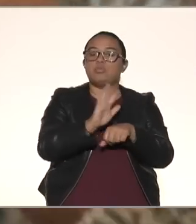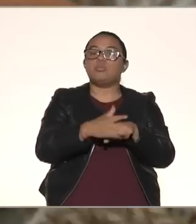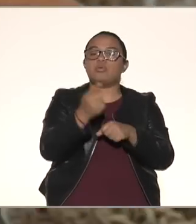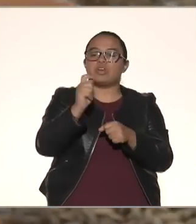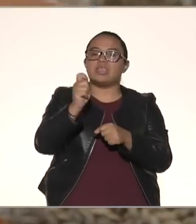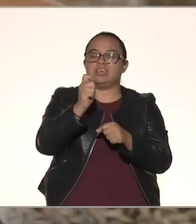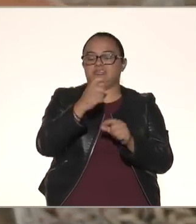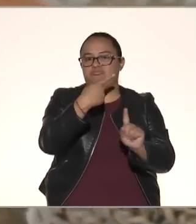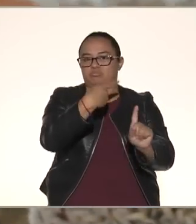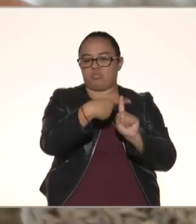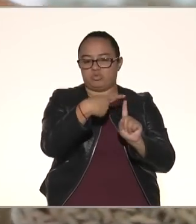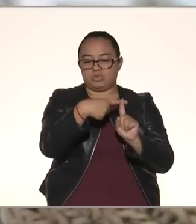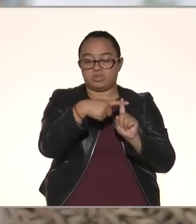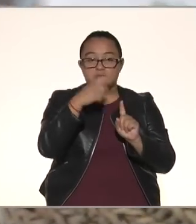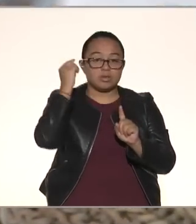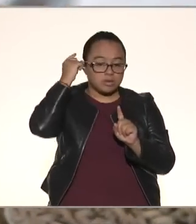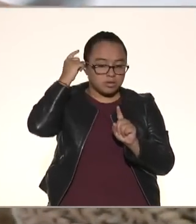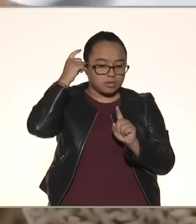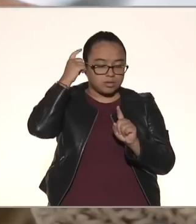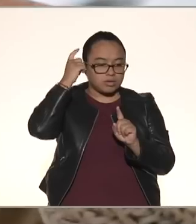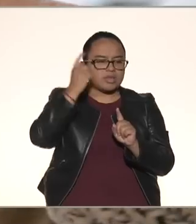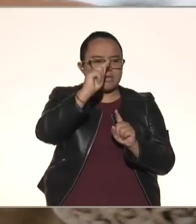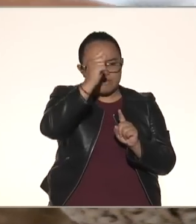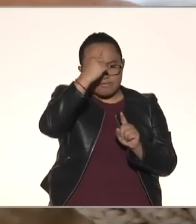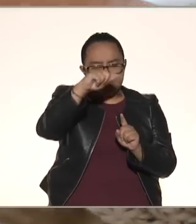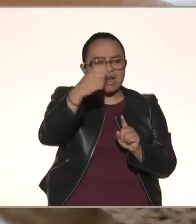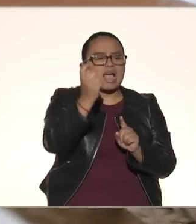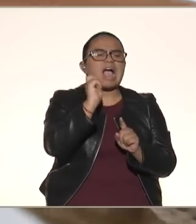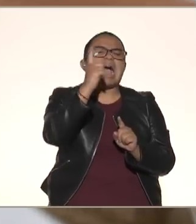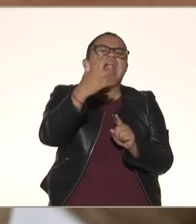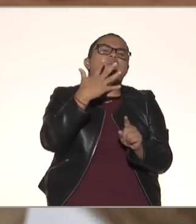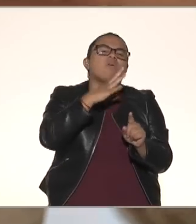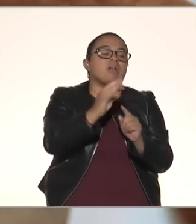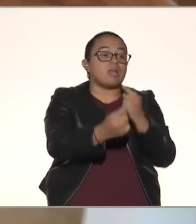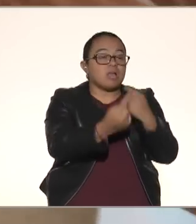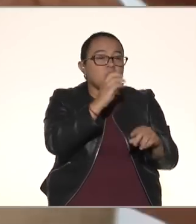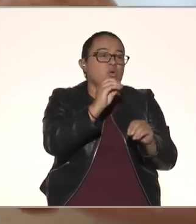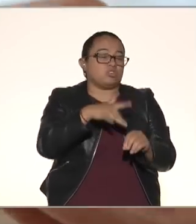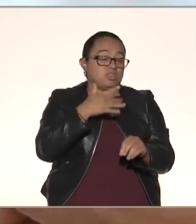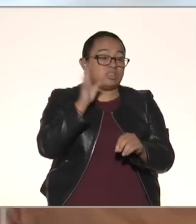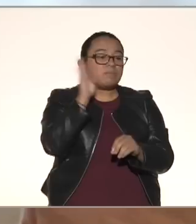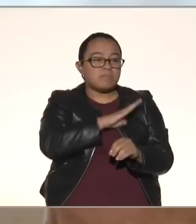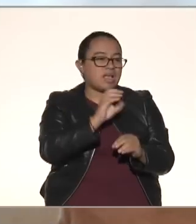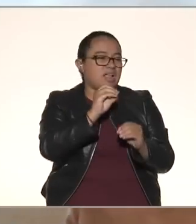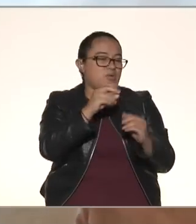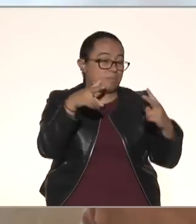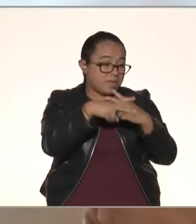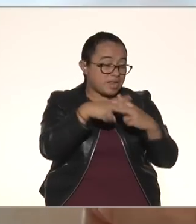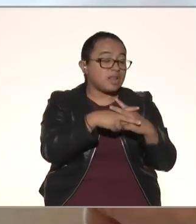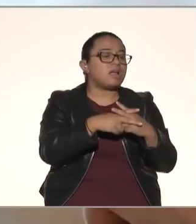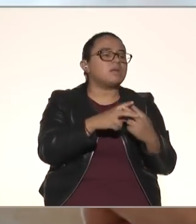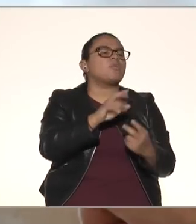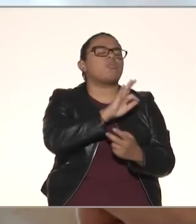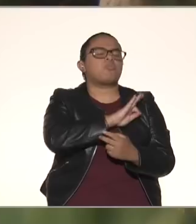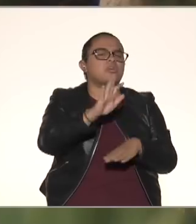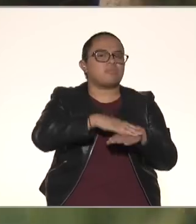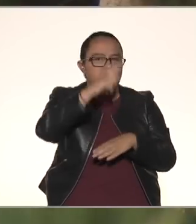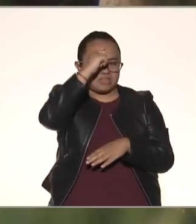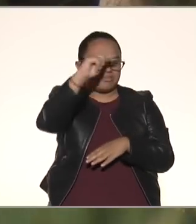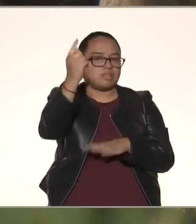Por lo tanto, es más fácil que perdonemos las pequeñas transgresiones y malestares que suceden en lo cotidiano.